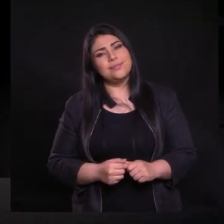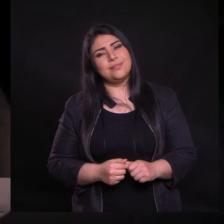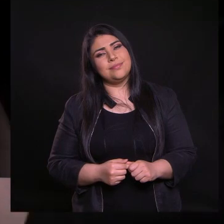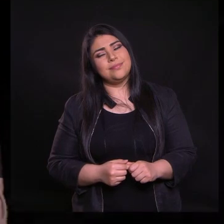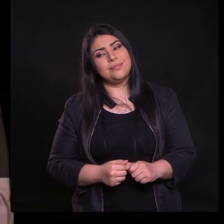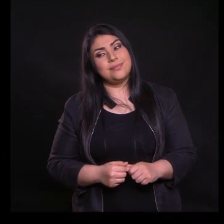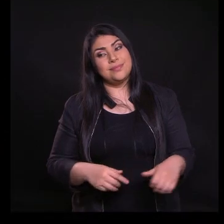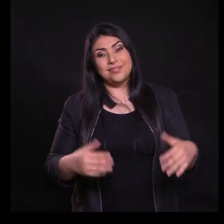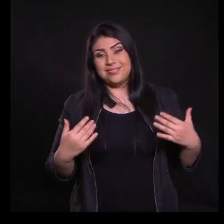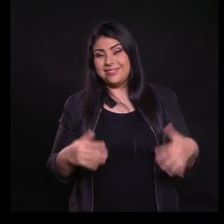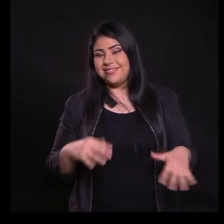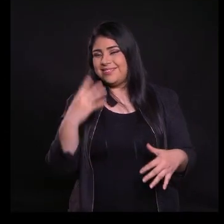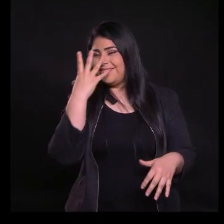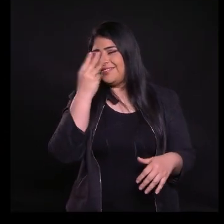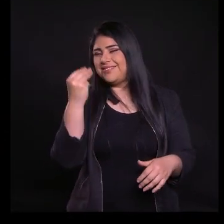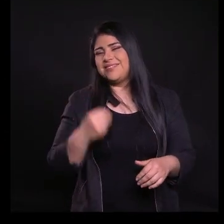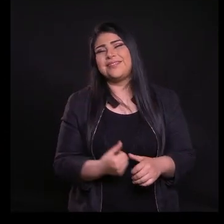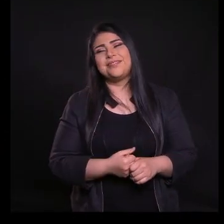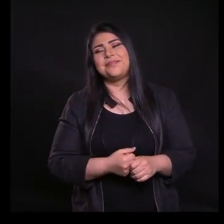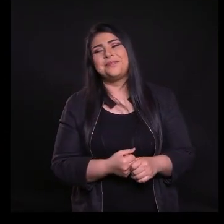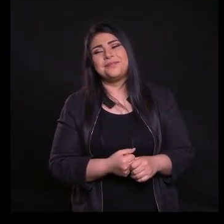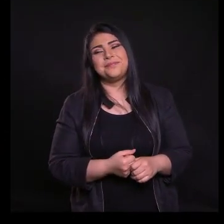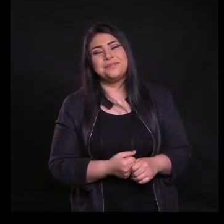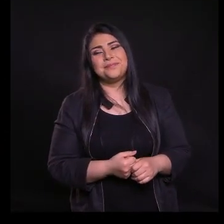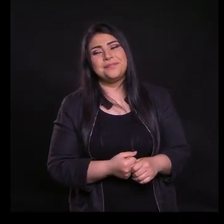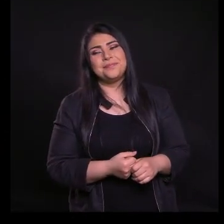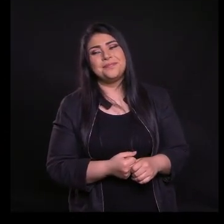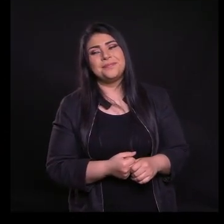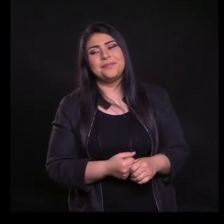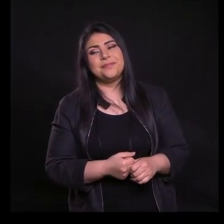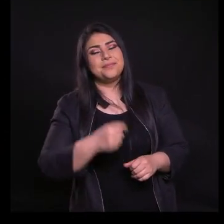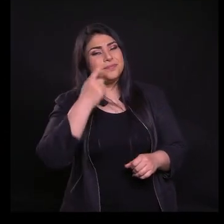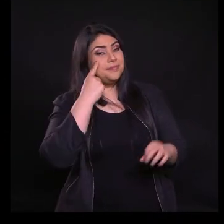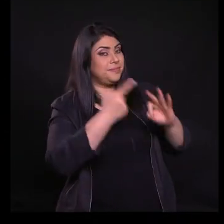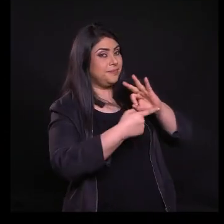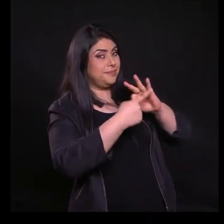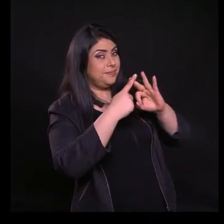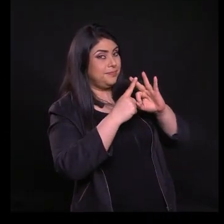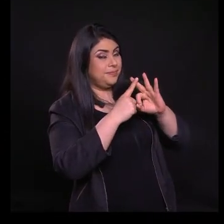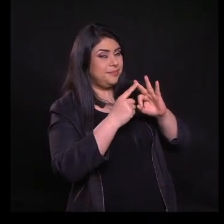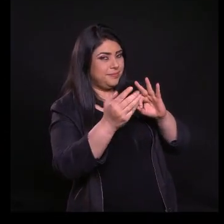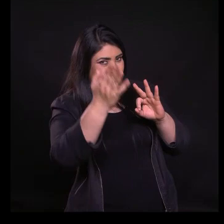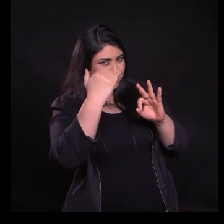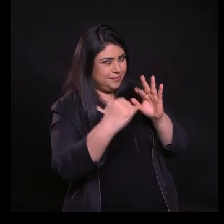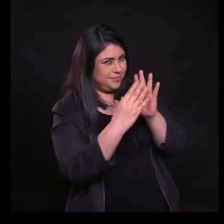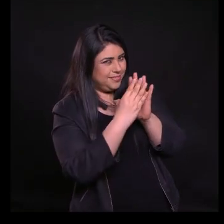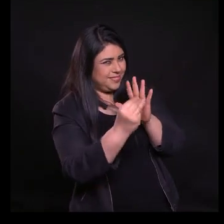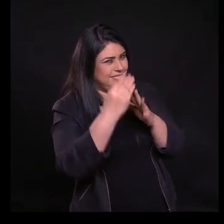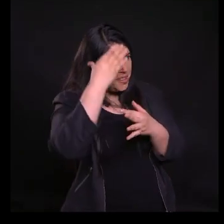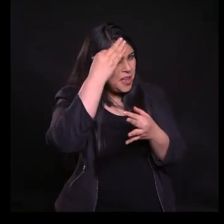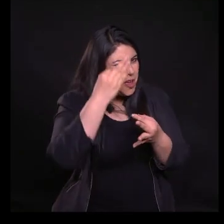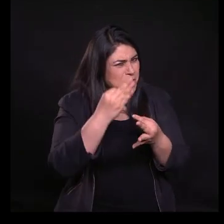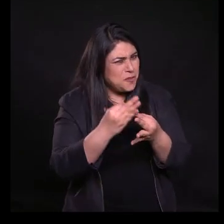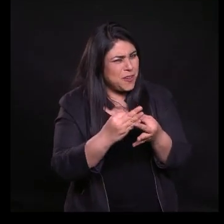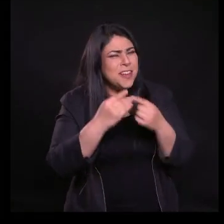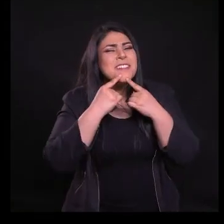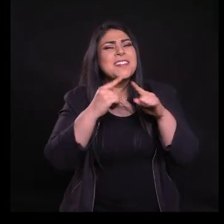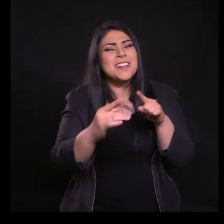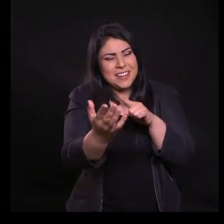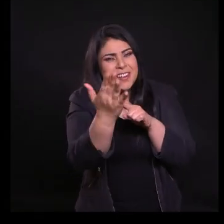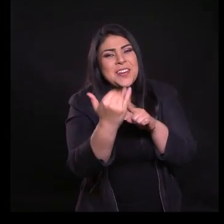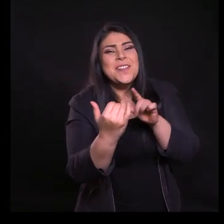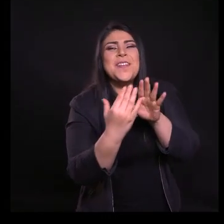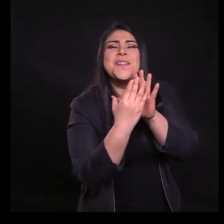esto está buenísimo y quiero estas tres primeras que vamos quiero que las puedas declarar y con fe donde te encuentras